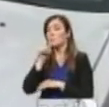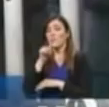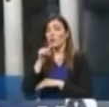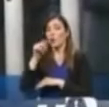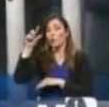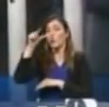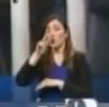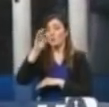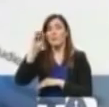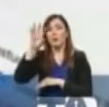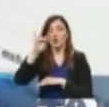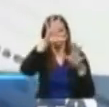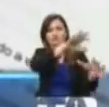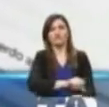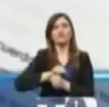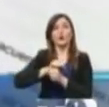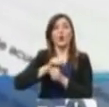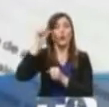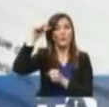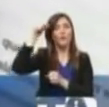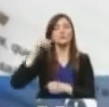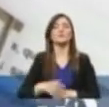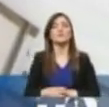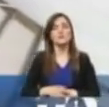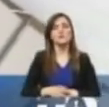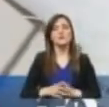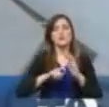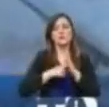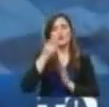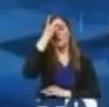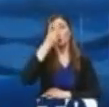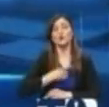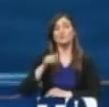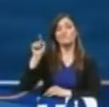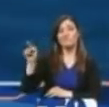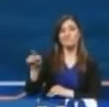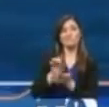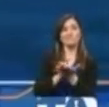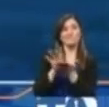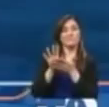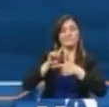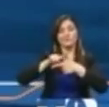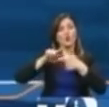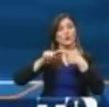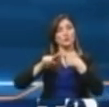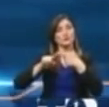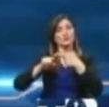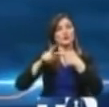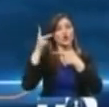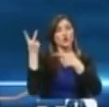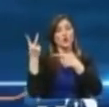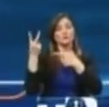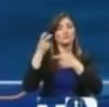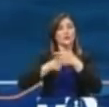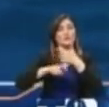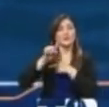incautado en 2008. La resolución de Contraloría predetermina contra Ochoa la destitución. Además, establece dos glosas